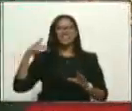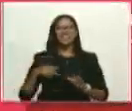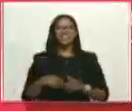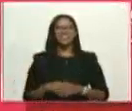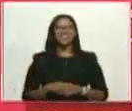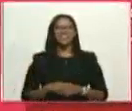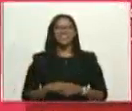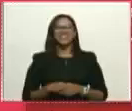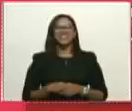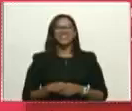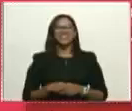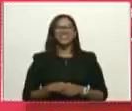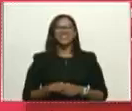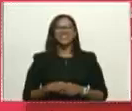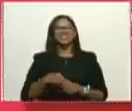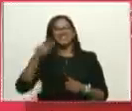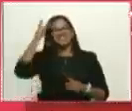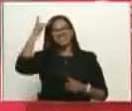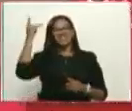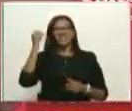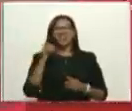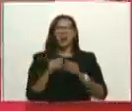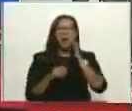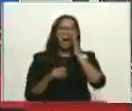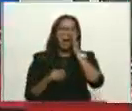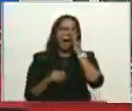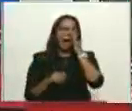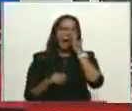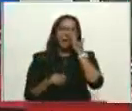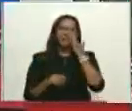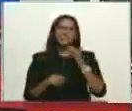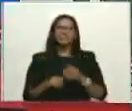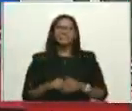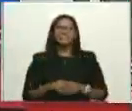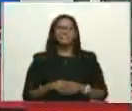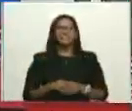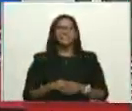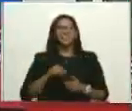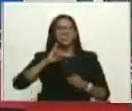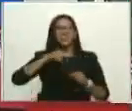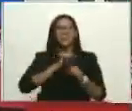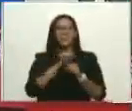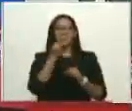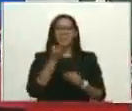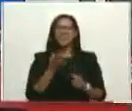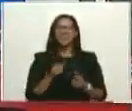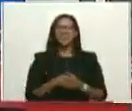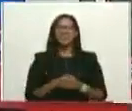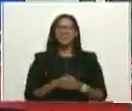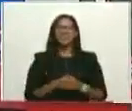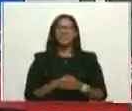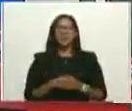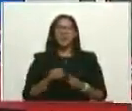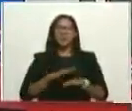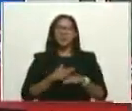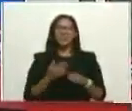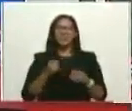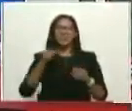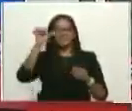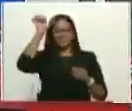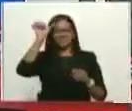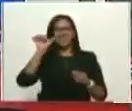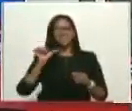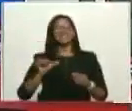correcto. El diván. El diván. Pero a mí era bueno, ¿vale? Porque él se autoanalizaba, se acostaba y